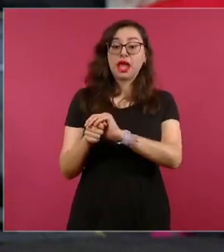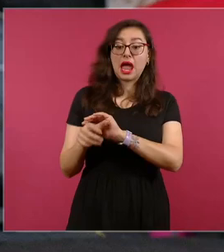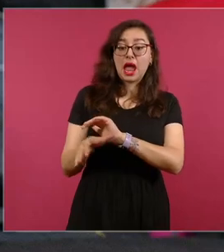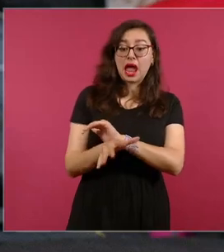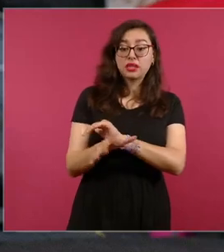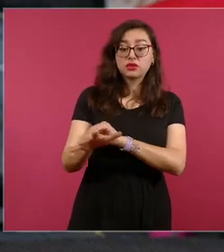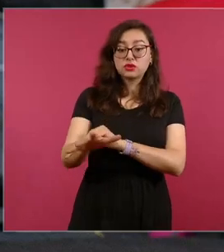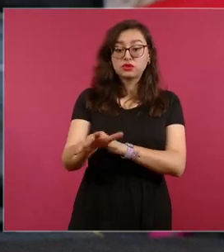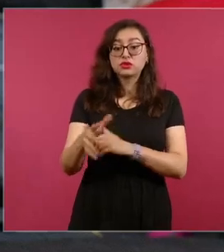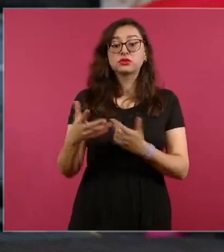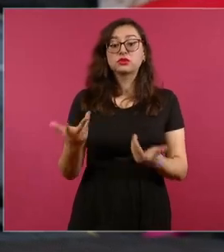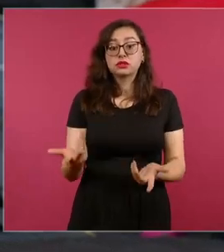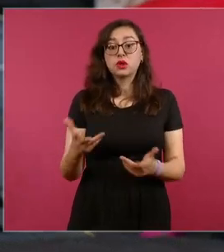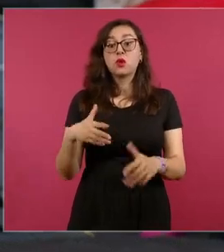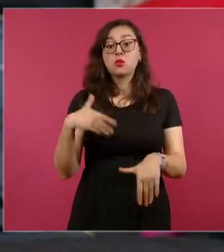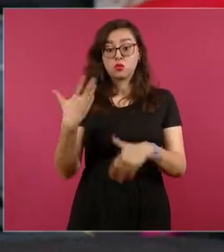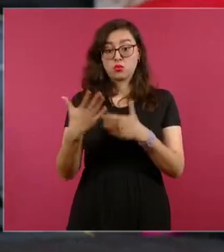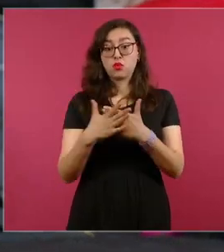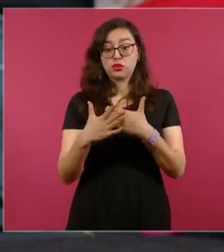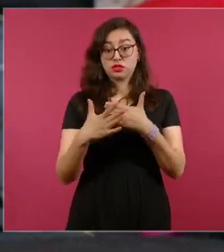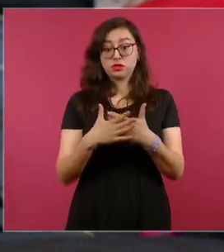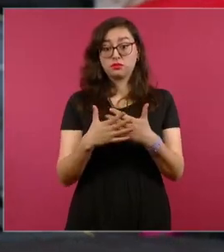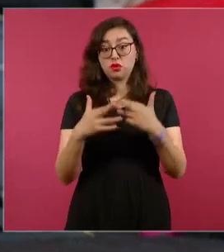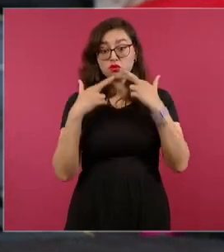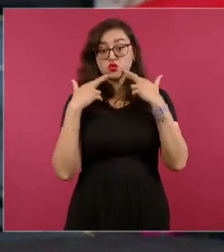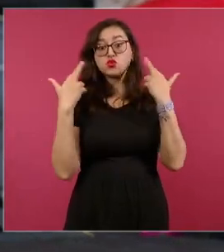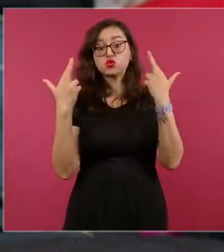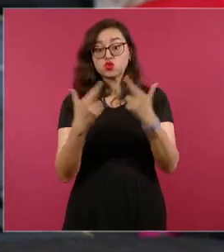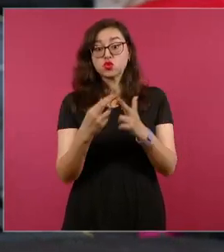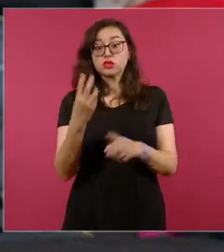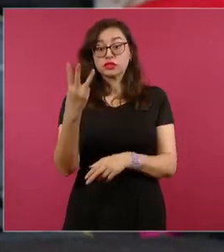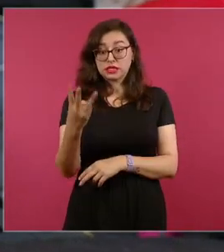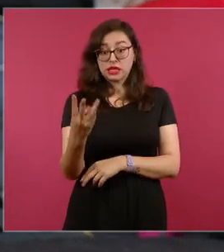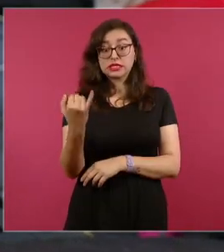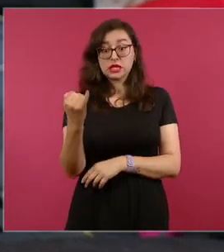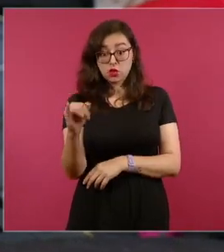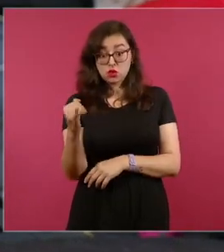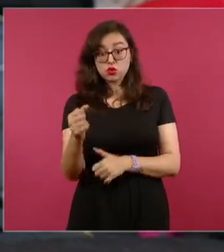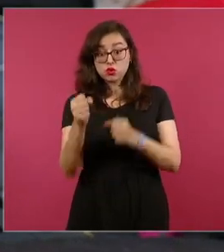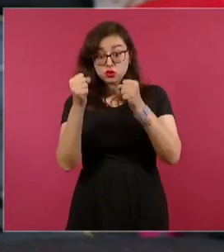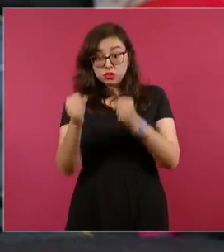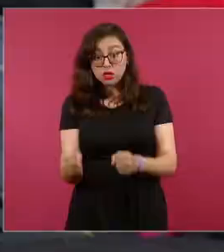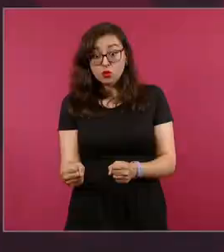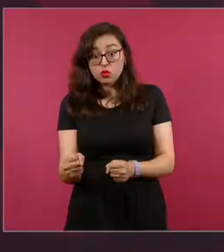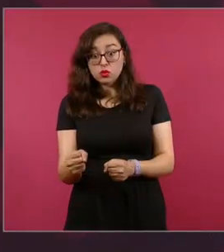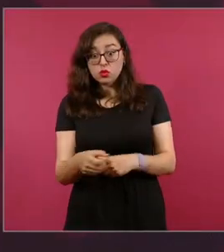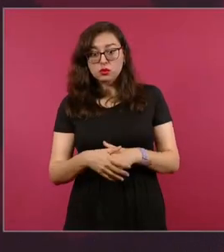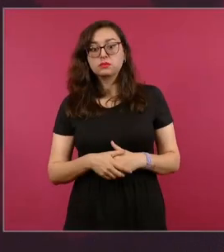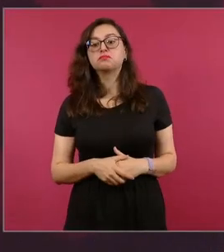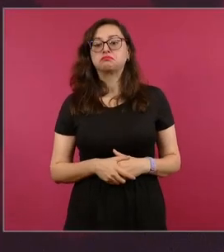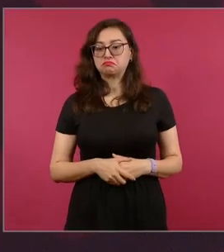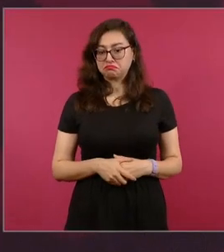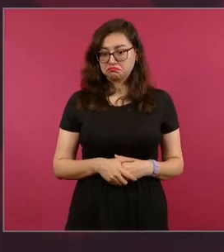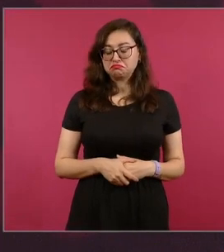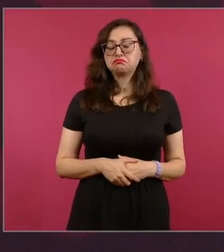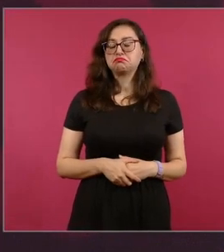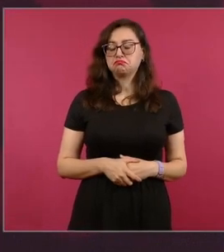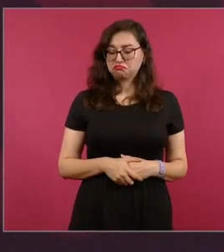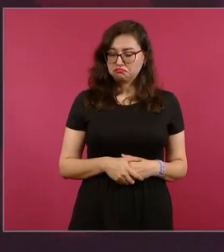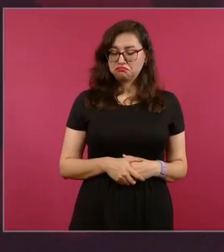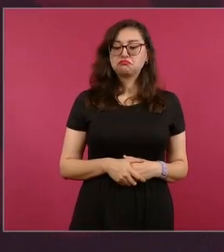que esta reunión ocurrirá el 3 de junio, el próximo 3 de junio, sí, después de del proceso electoral? Sí,